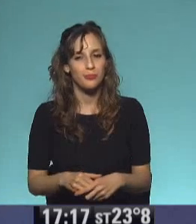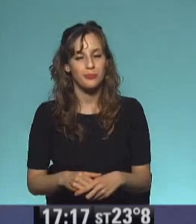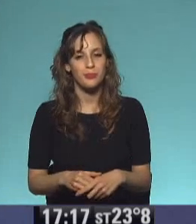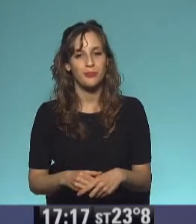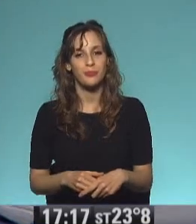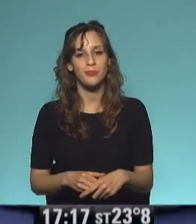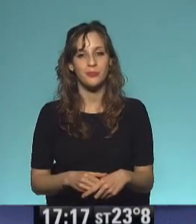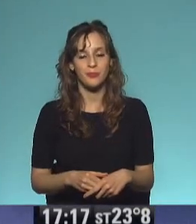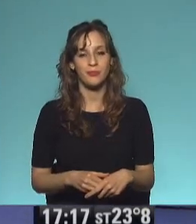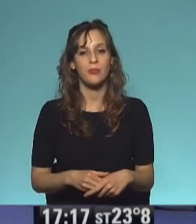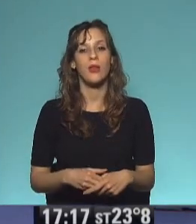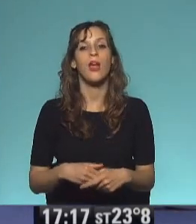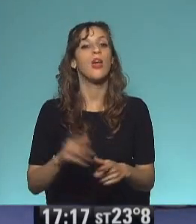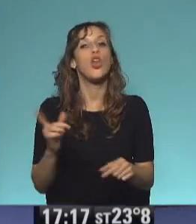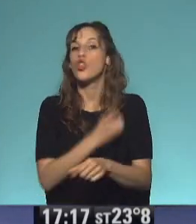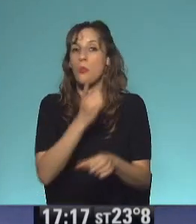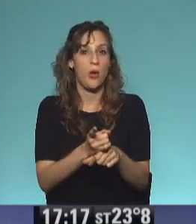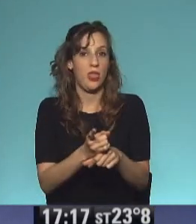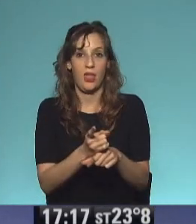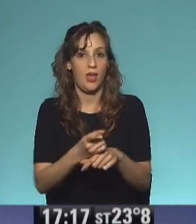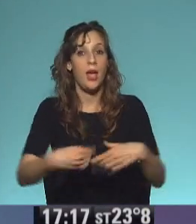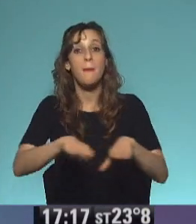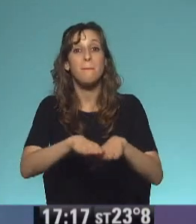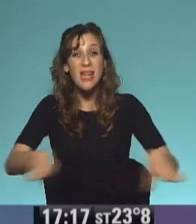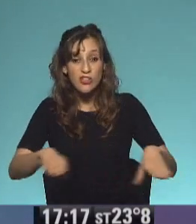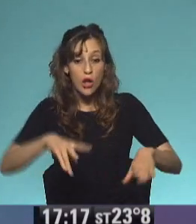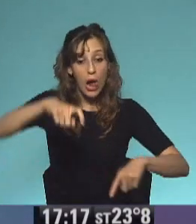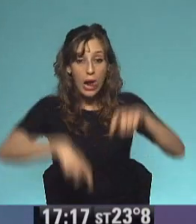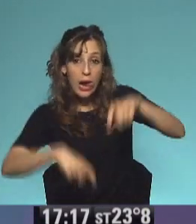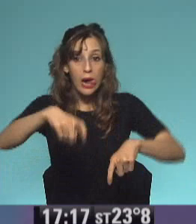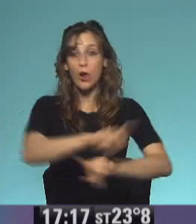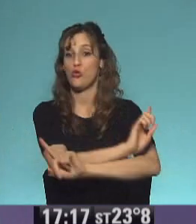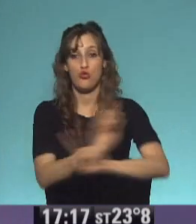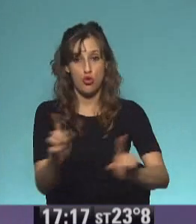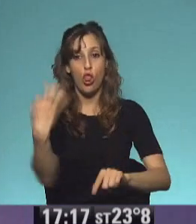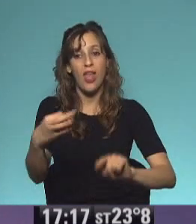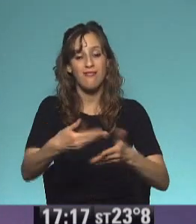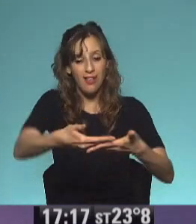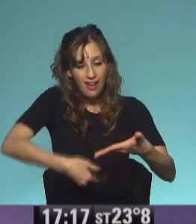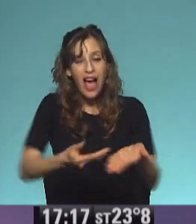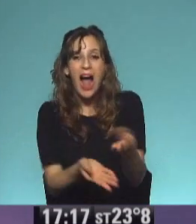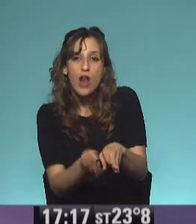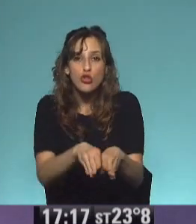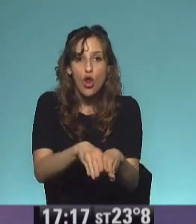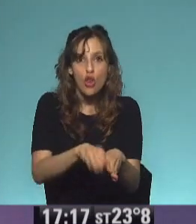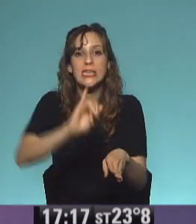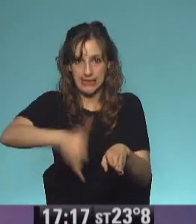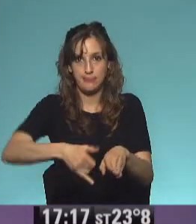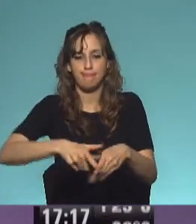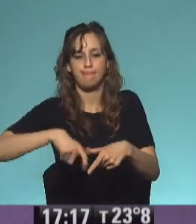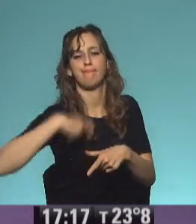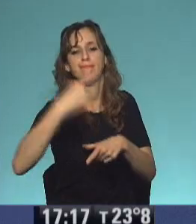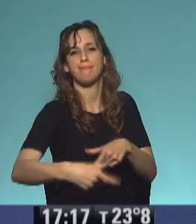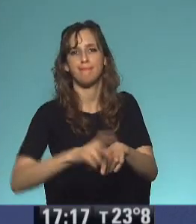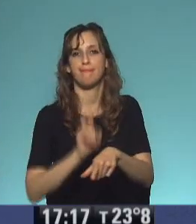nosotros. Entonces, no se puede, el piso es lava, digamos. El piso es lava, muy bien. Estoy olvidando. Empezamos pisando